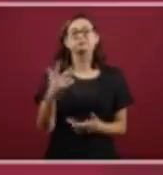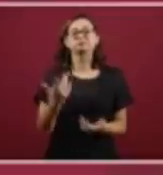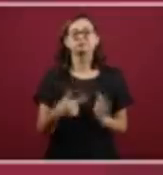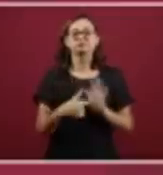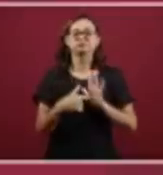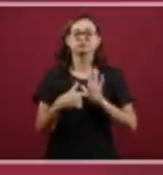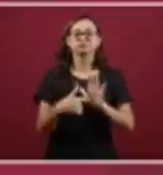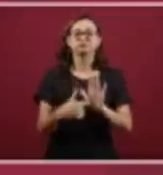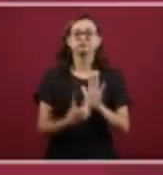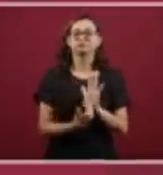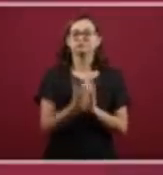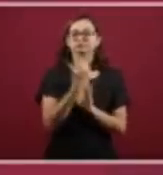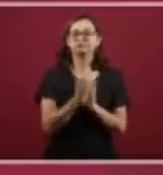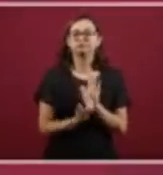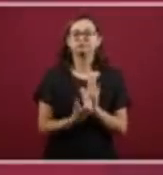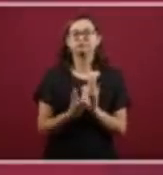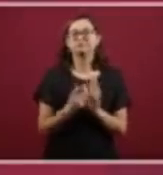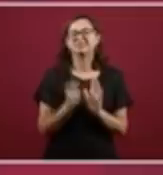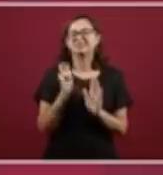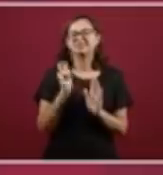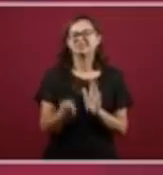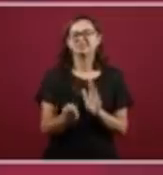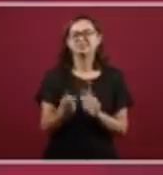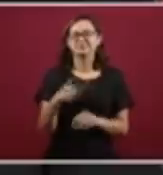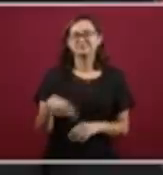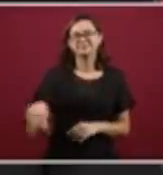conozcan sobre el programa